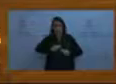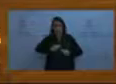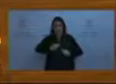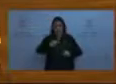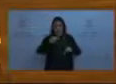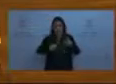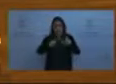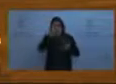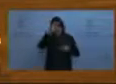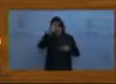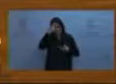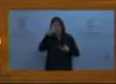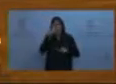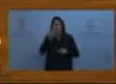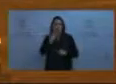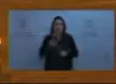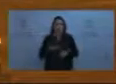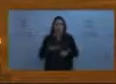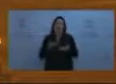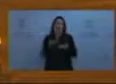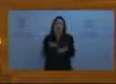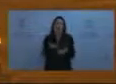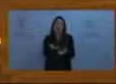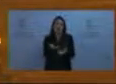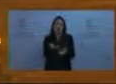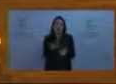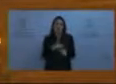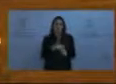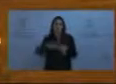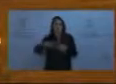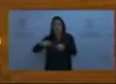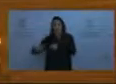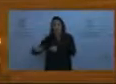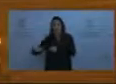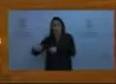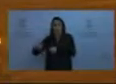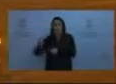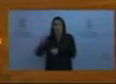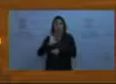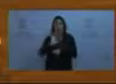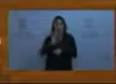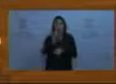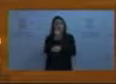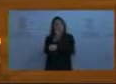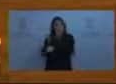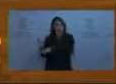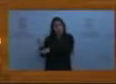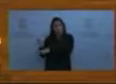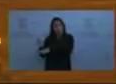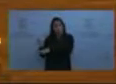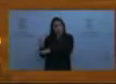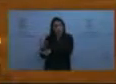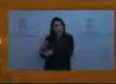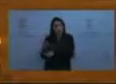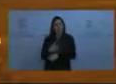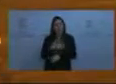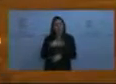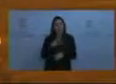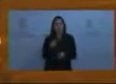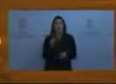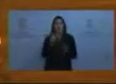y ayuda también, por así decir, a los comercios o instituciones que proporcionen